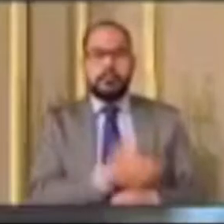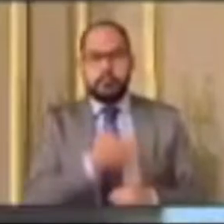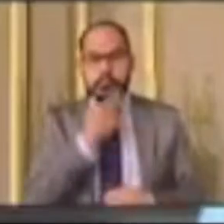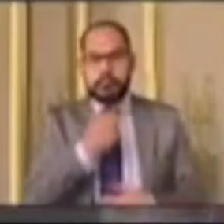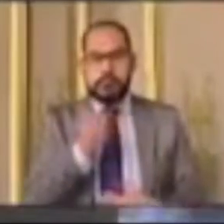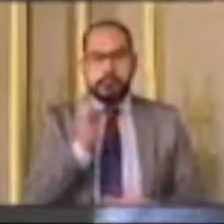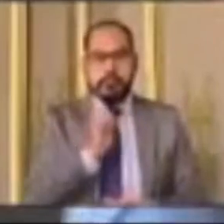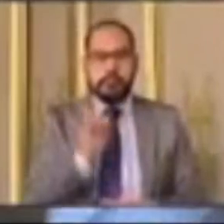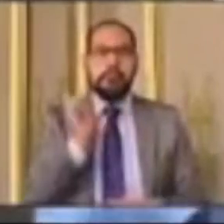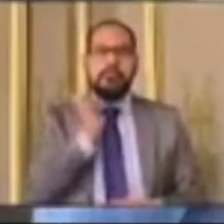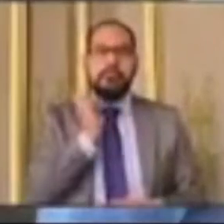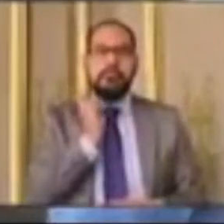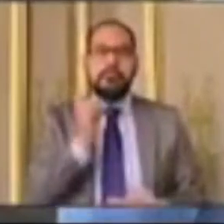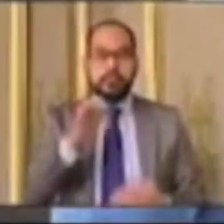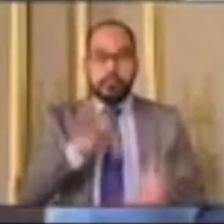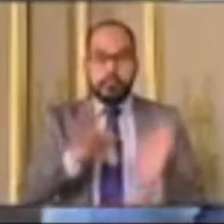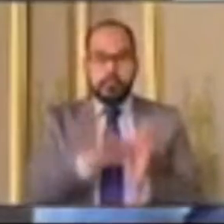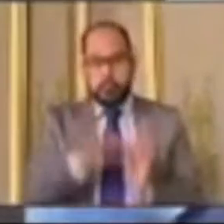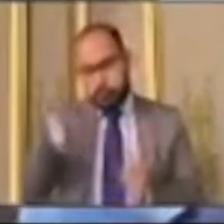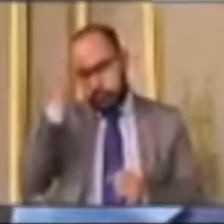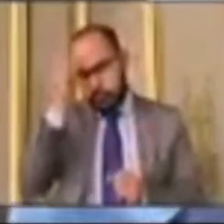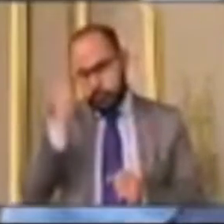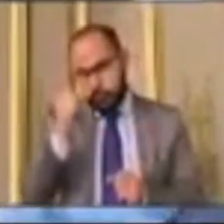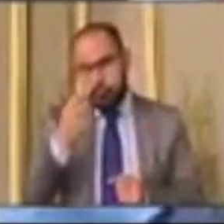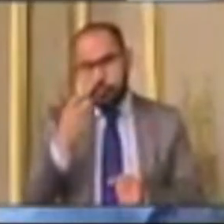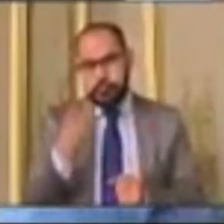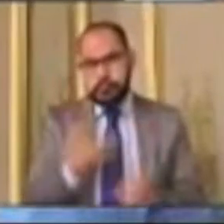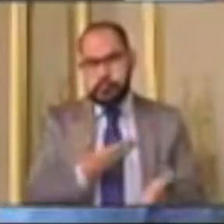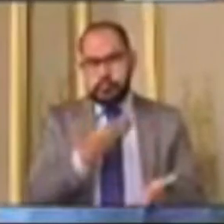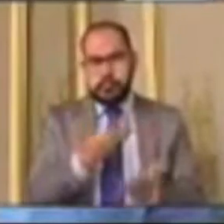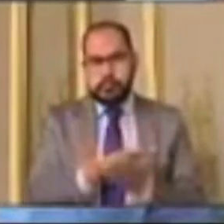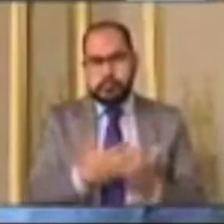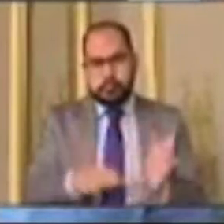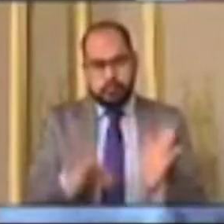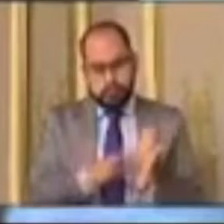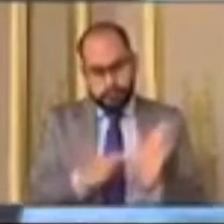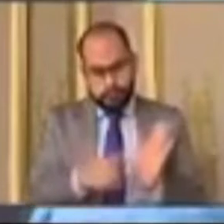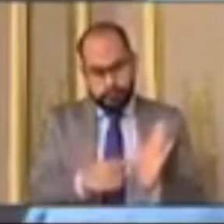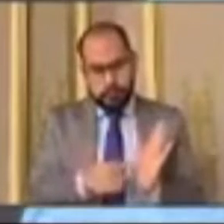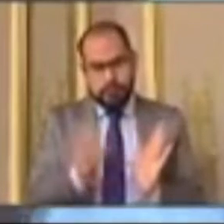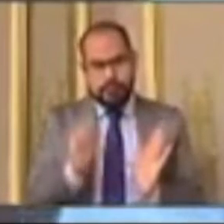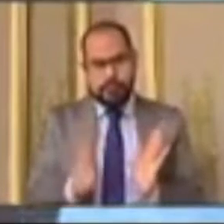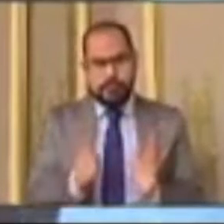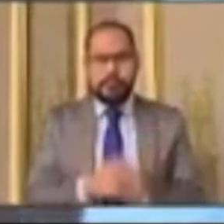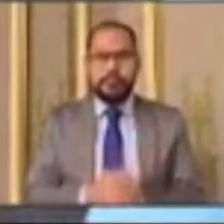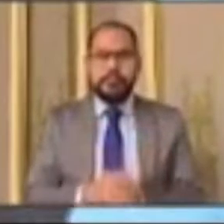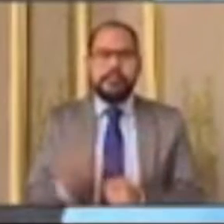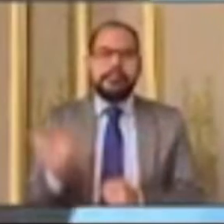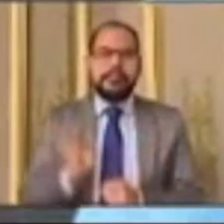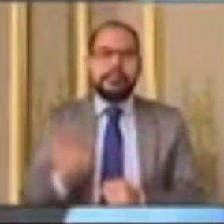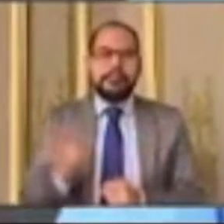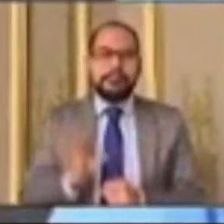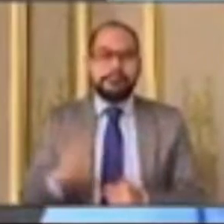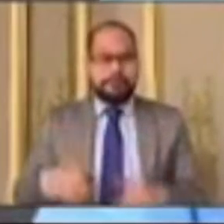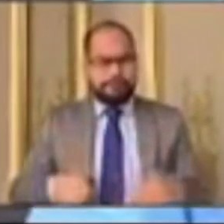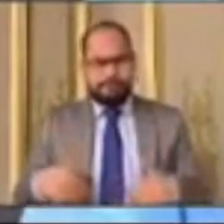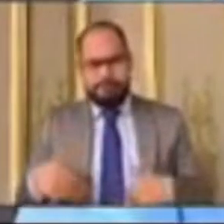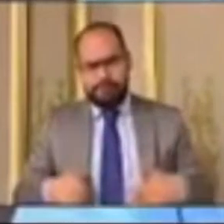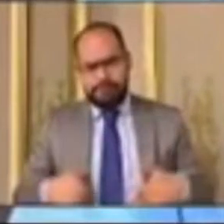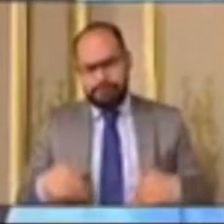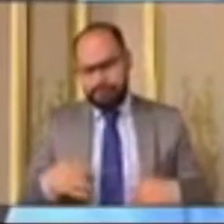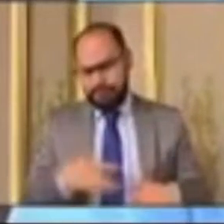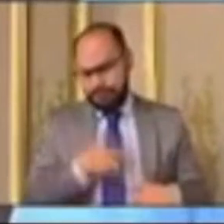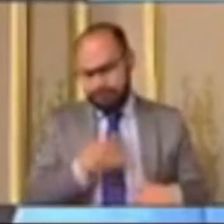diputados, comentarles que el punto de acuerdo que estoy proponiendo el día de hoy, sin duda, puede generar molestia,